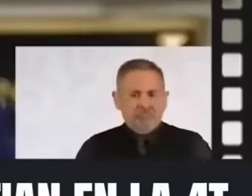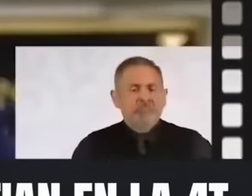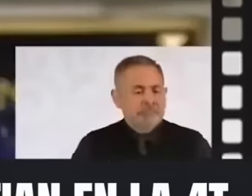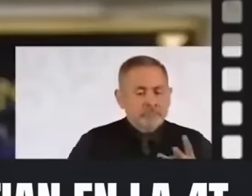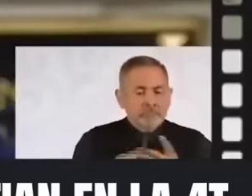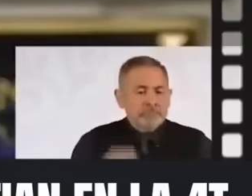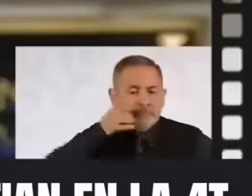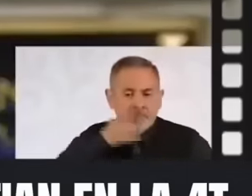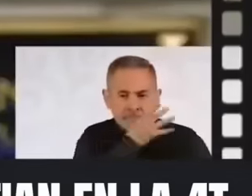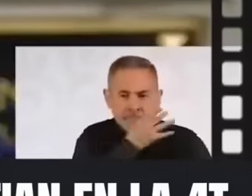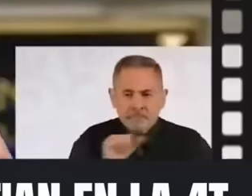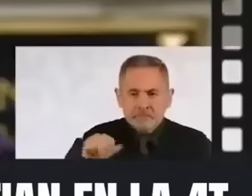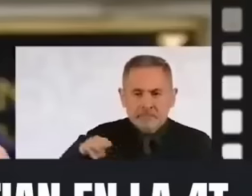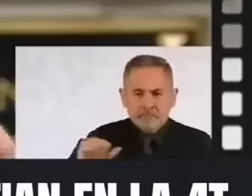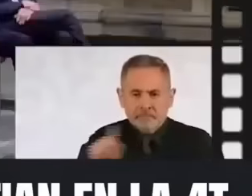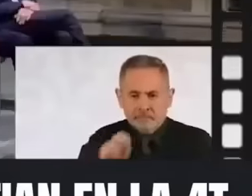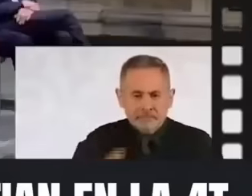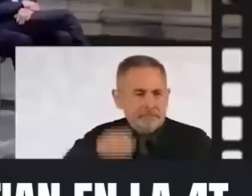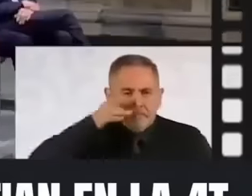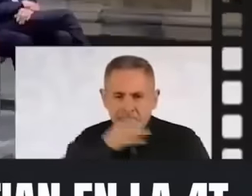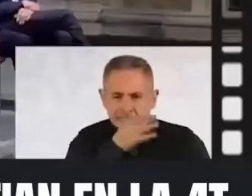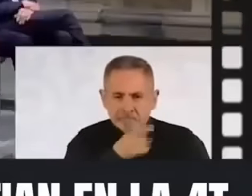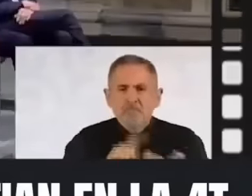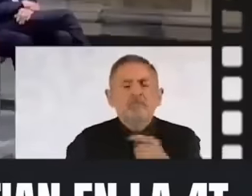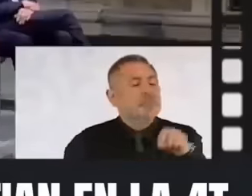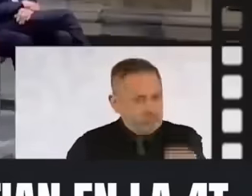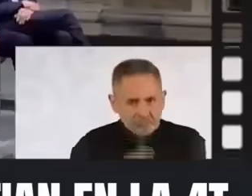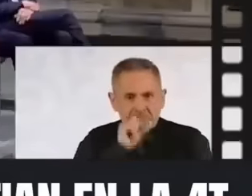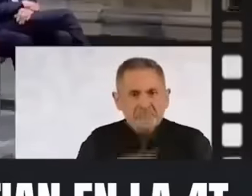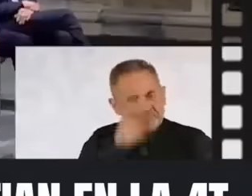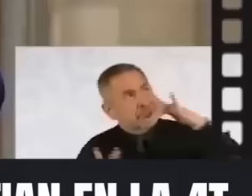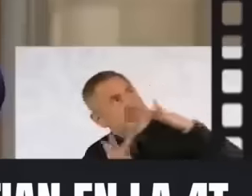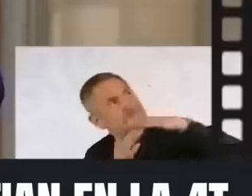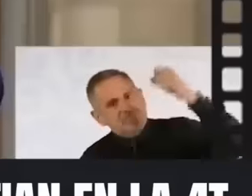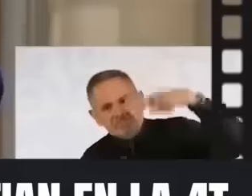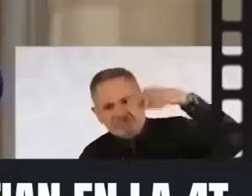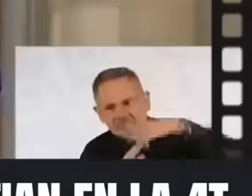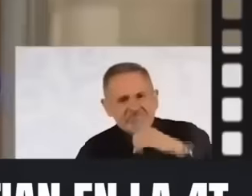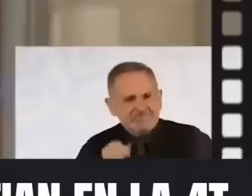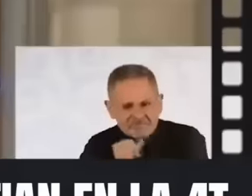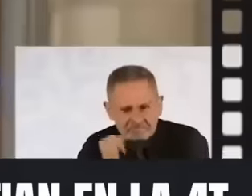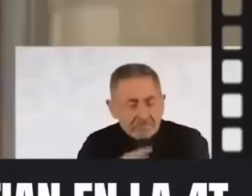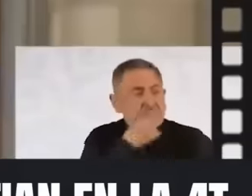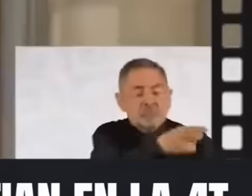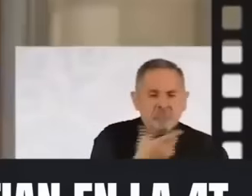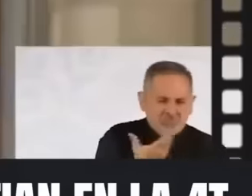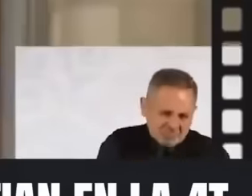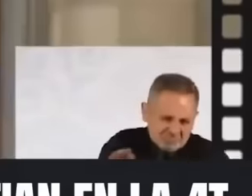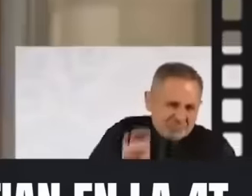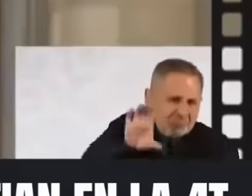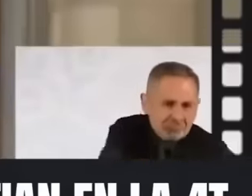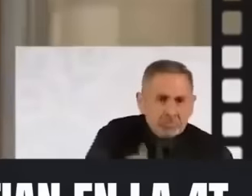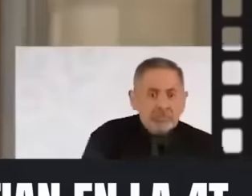Amazon, para fortalecer su red en México y también su capacidad digital, comenta 6 mil millones de